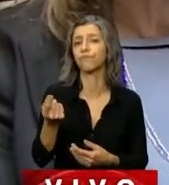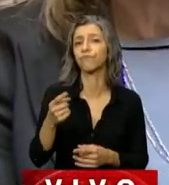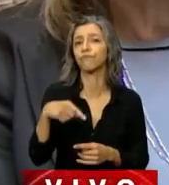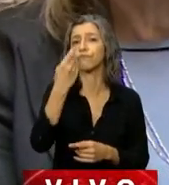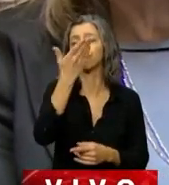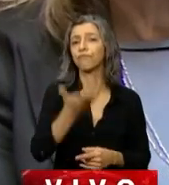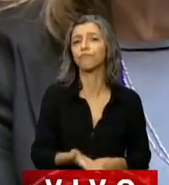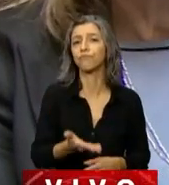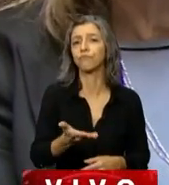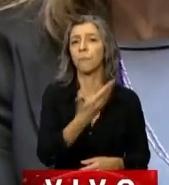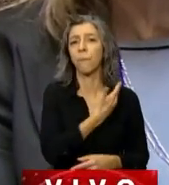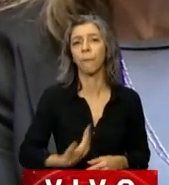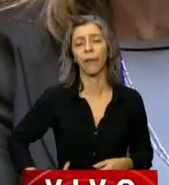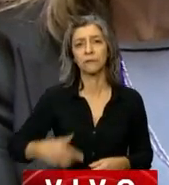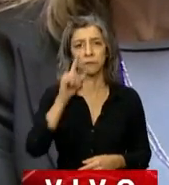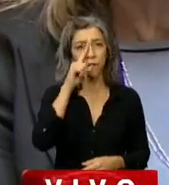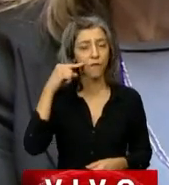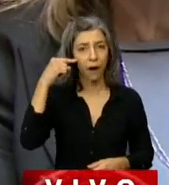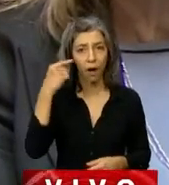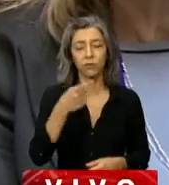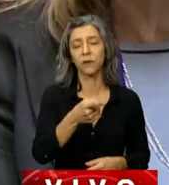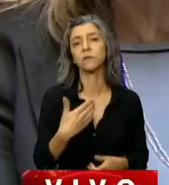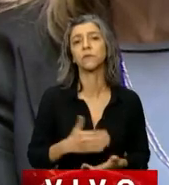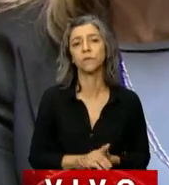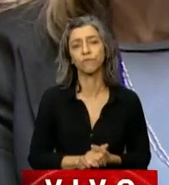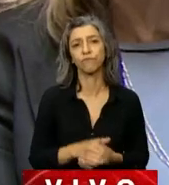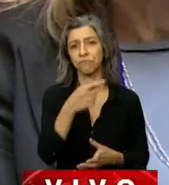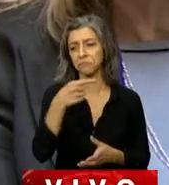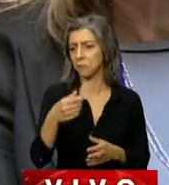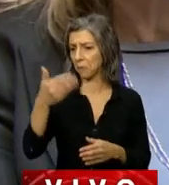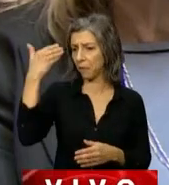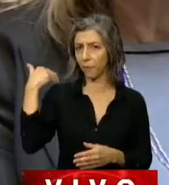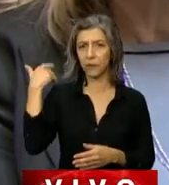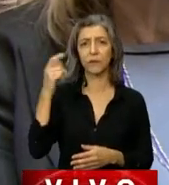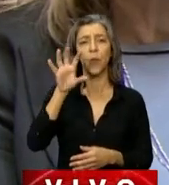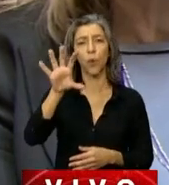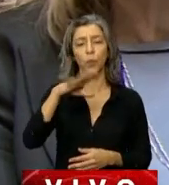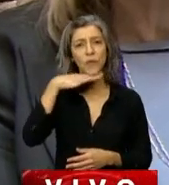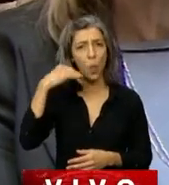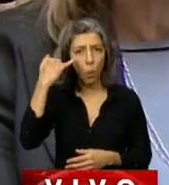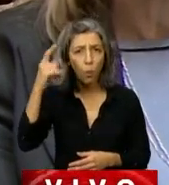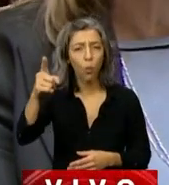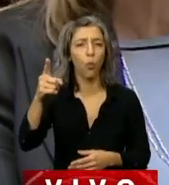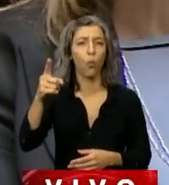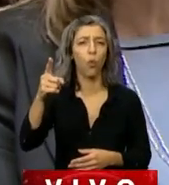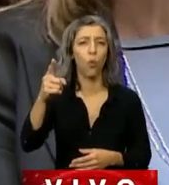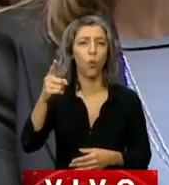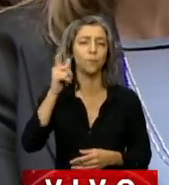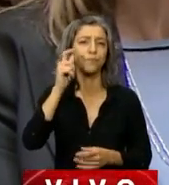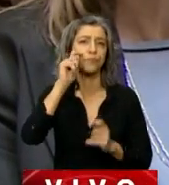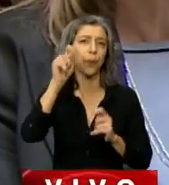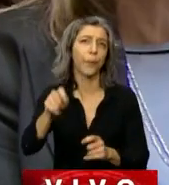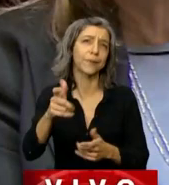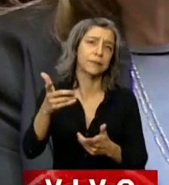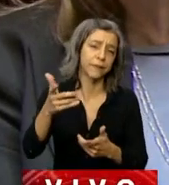del presidente Alberto Fernández en ocasión de semana pasada a visitar la provincia de Jujuy. En realidad no fue a visitar la provincia